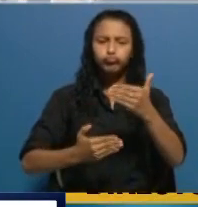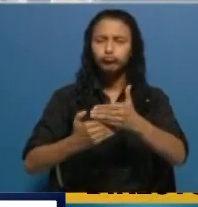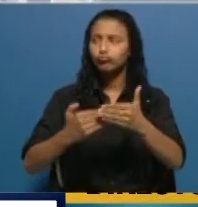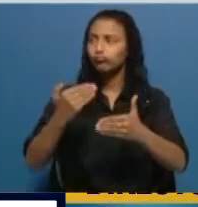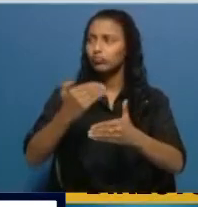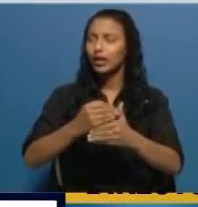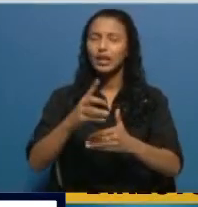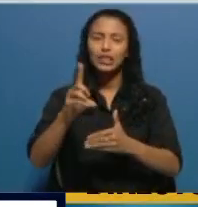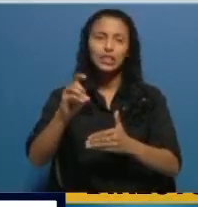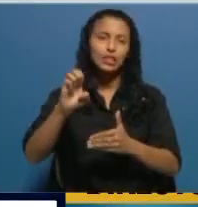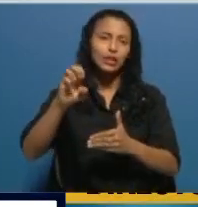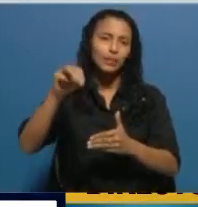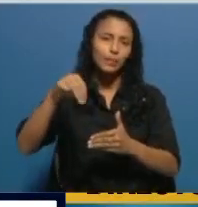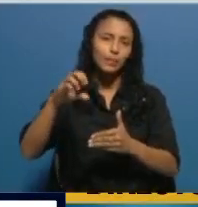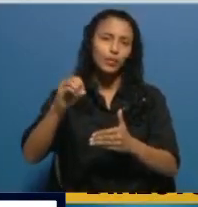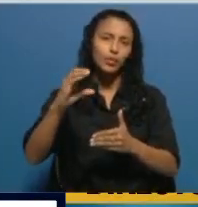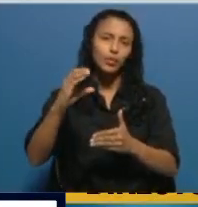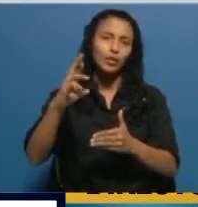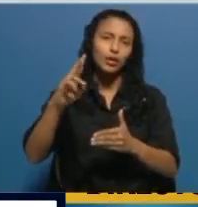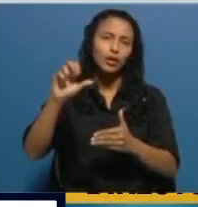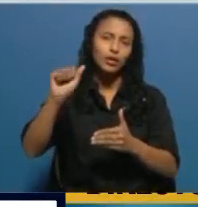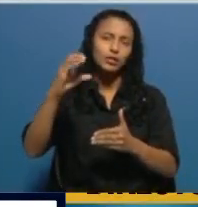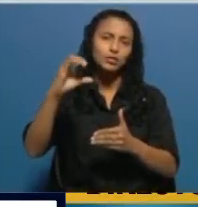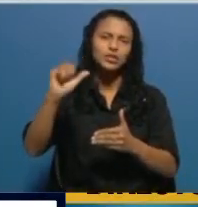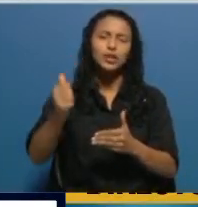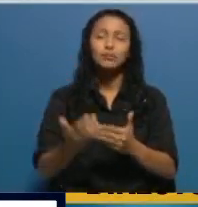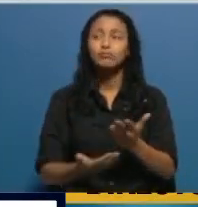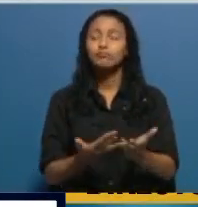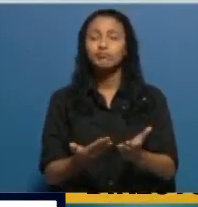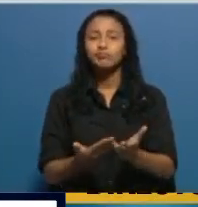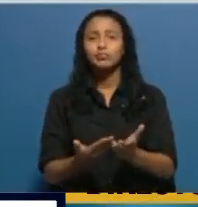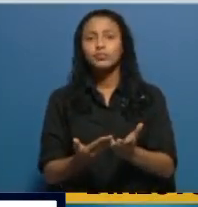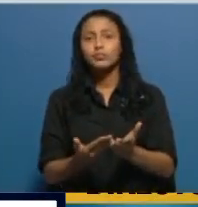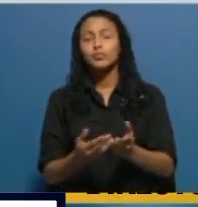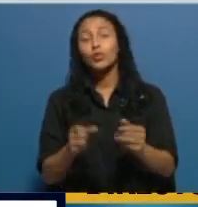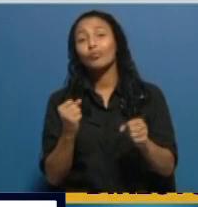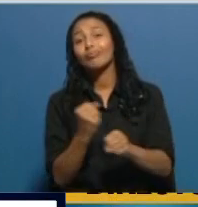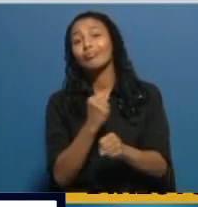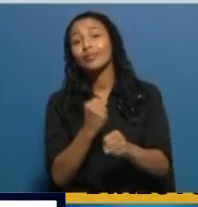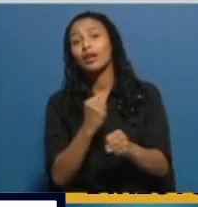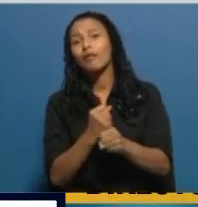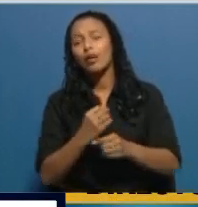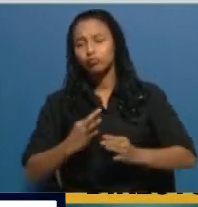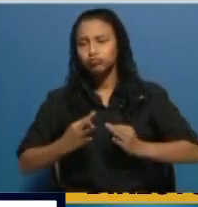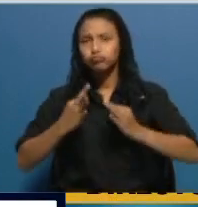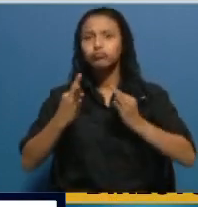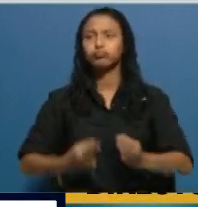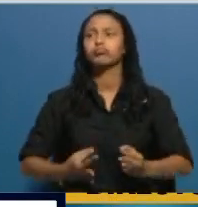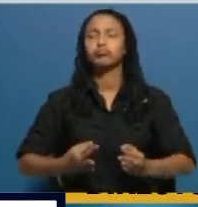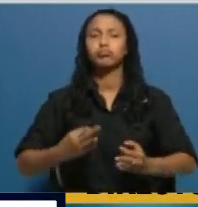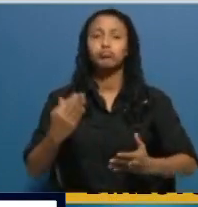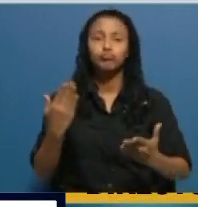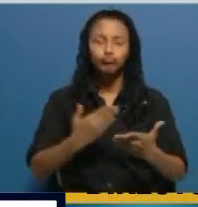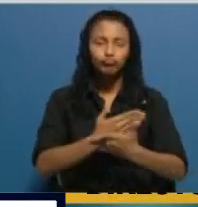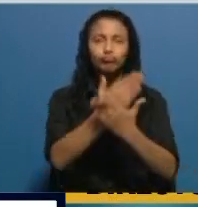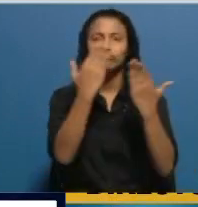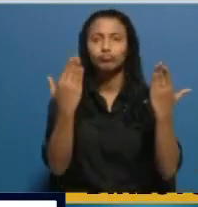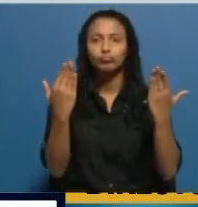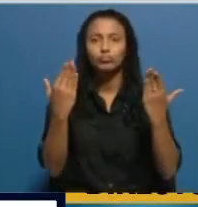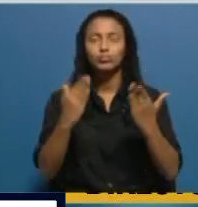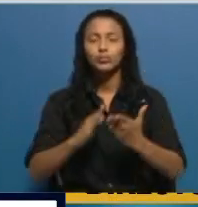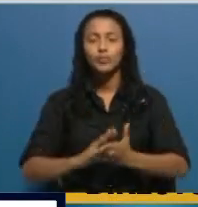esa tarea los convoco a asumir una conducta honorable y transparente recuperando el prestigio del